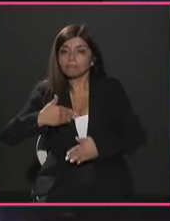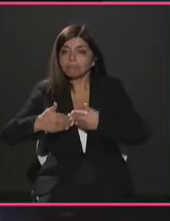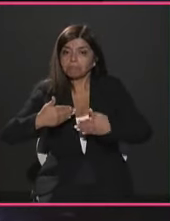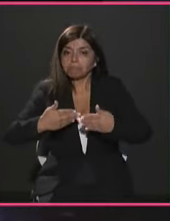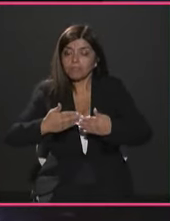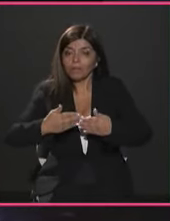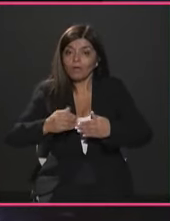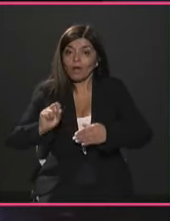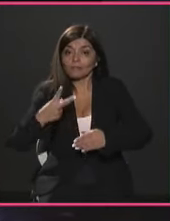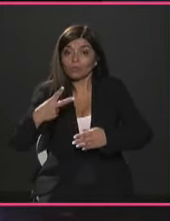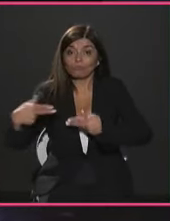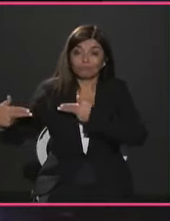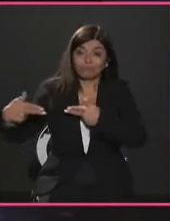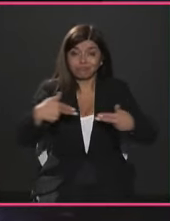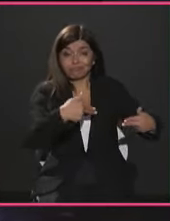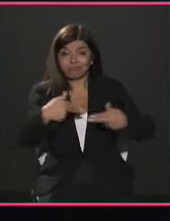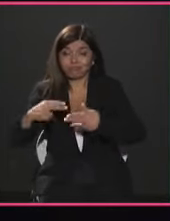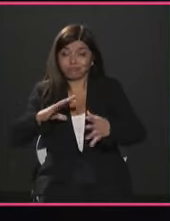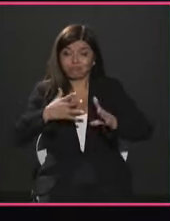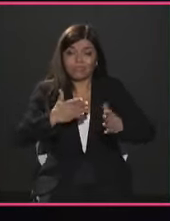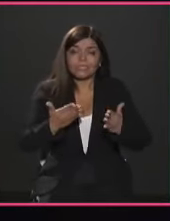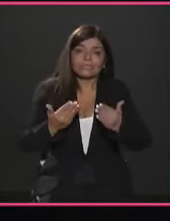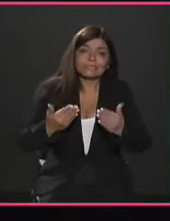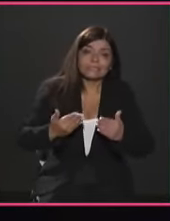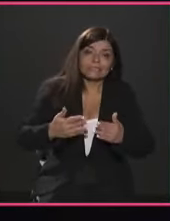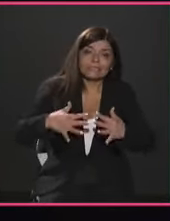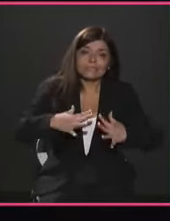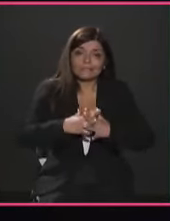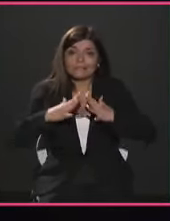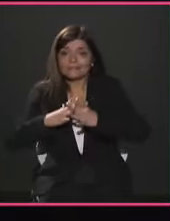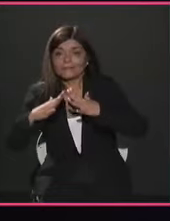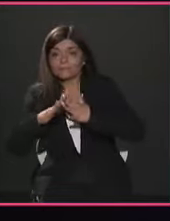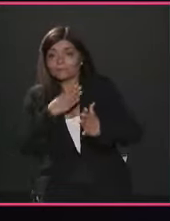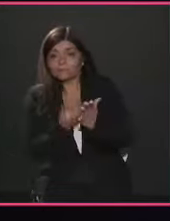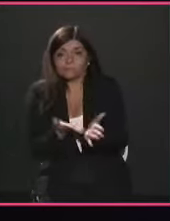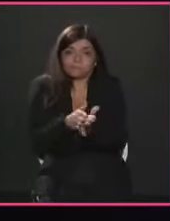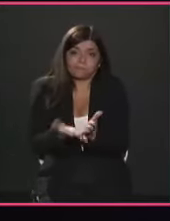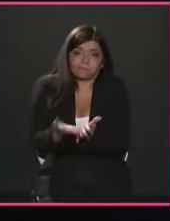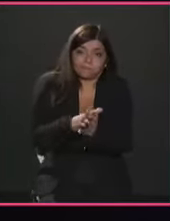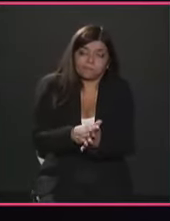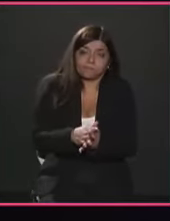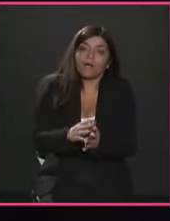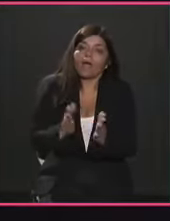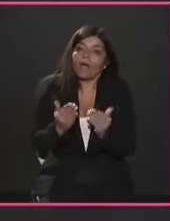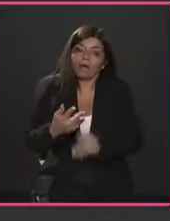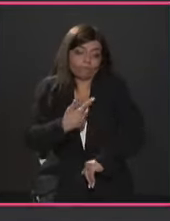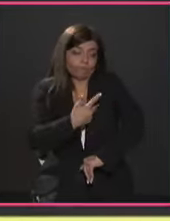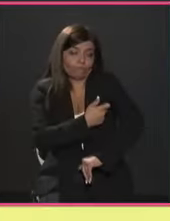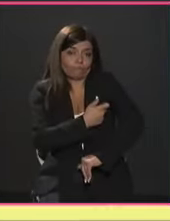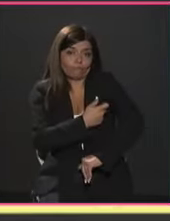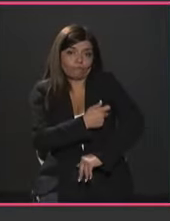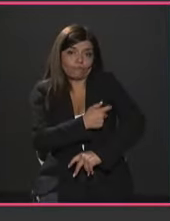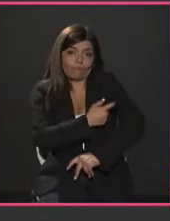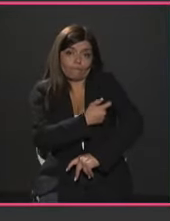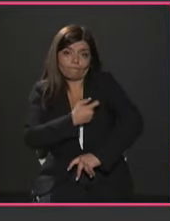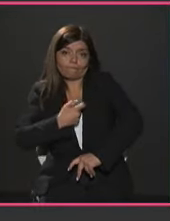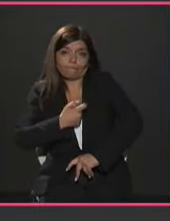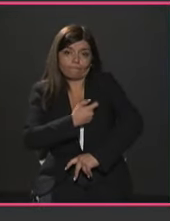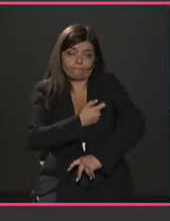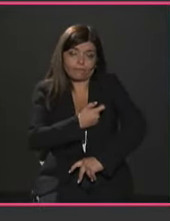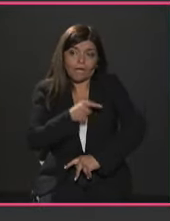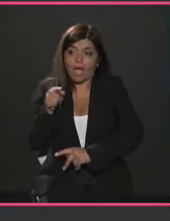requería muchos tratamientos para las tropas que se estaban muriendo en el campo de batalla Y entonces estos